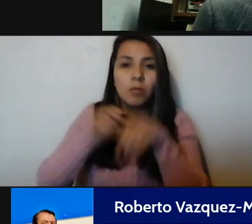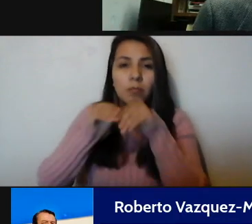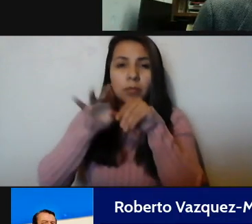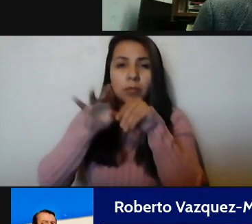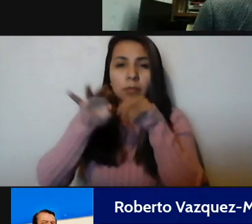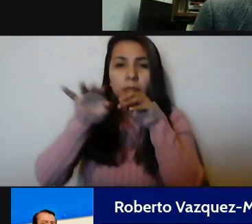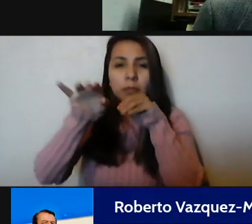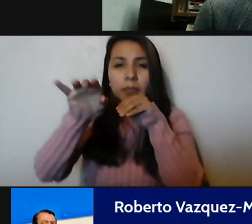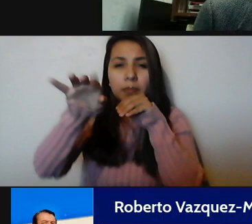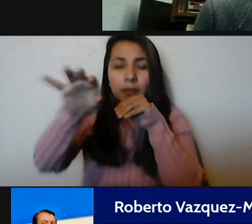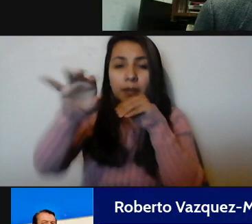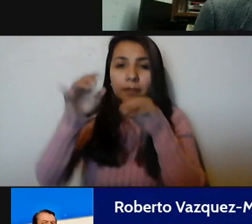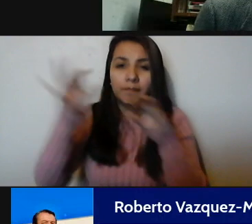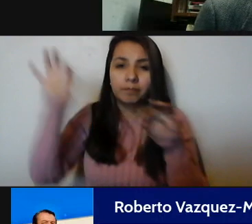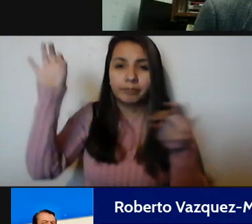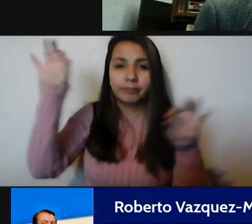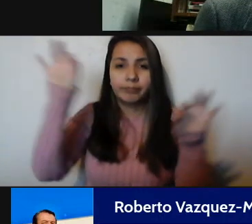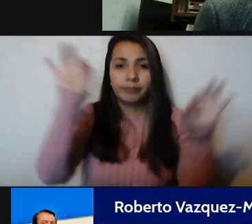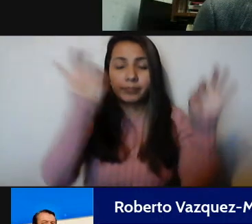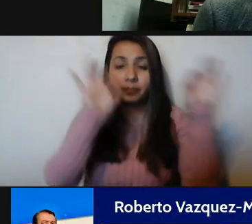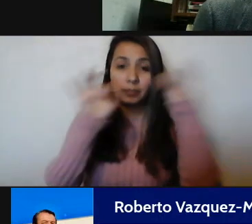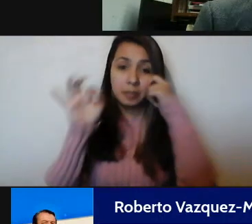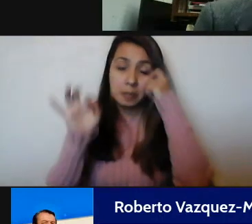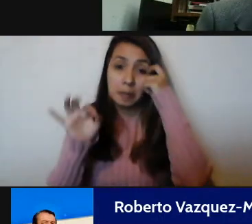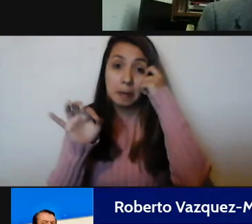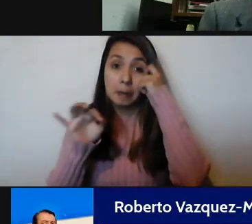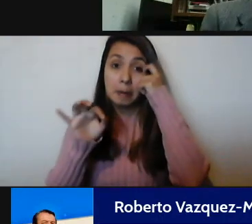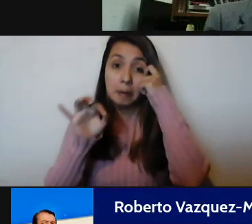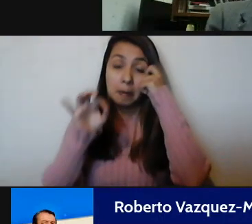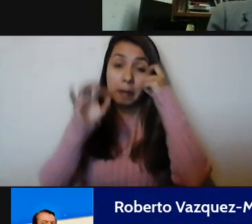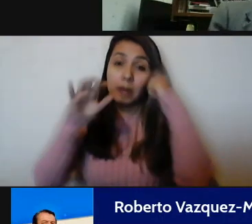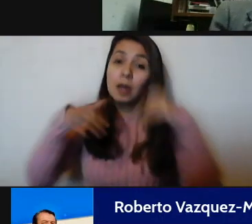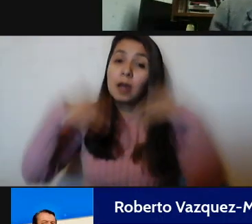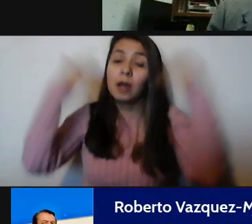estas sustancias sólidas que están viajando por ahí